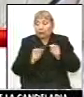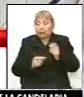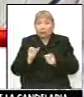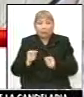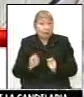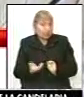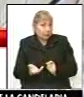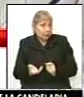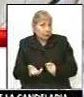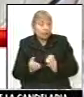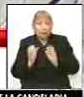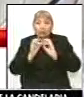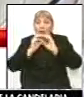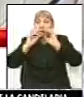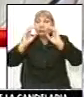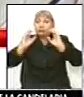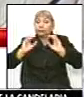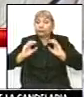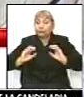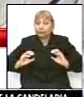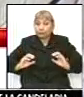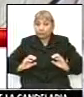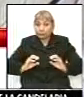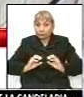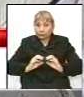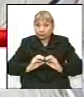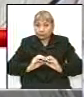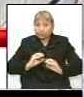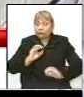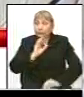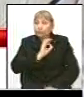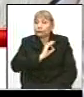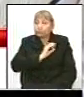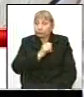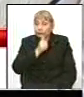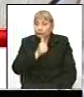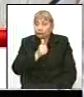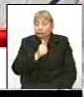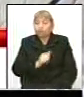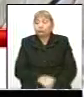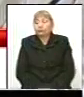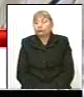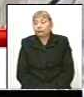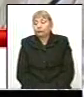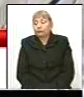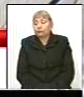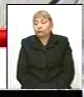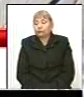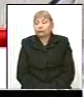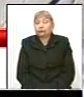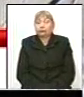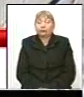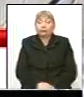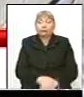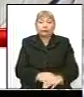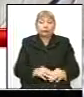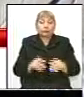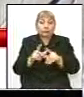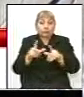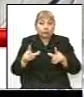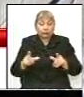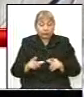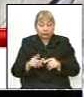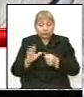instrumento de certificación ambiental. Y también en el 2.2, cuando señala que en el ámbito de áreas naturales protegidas de